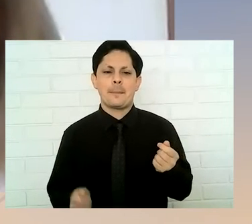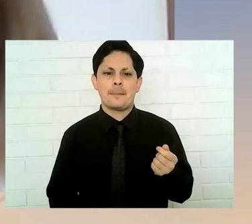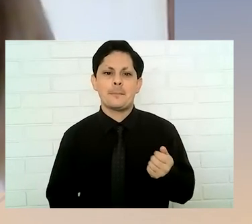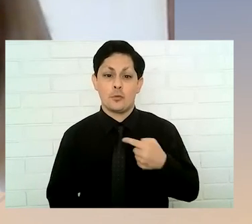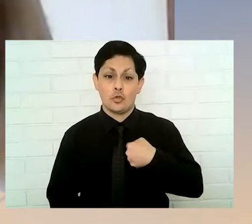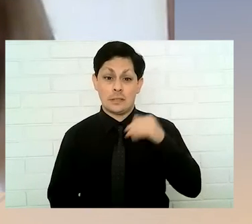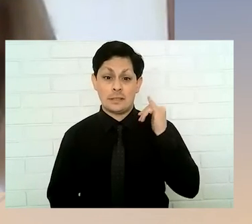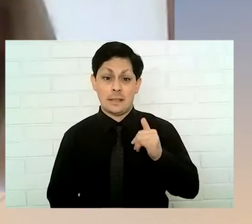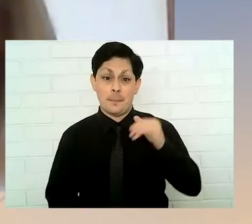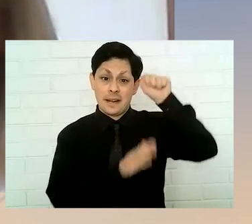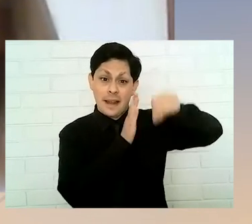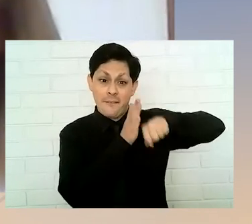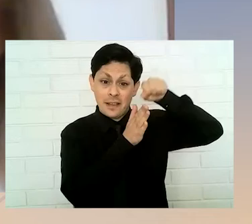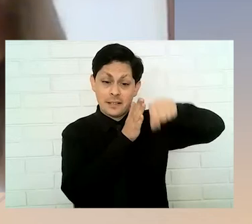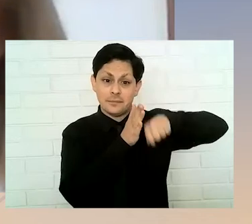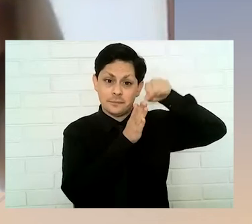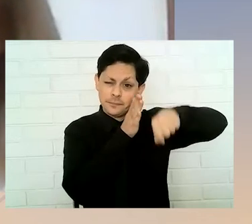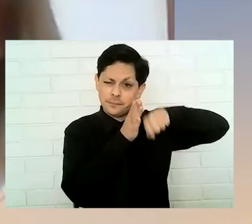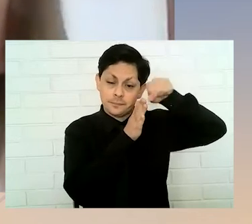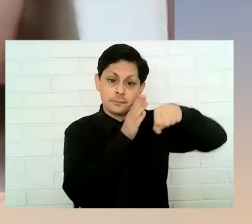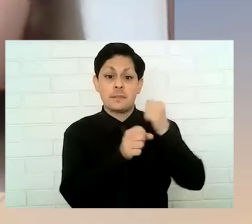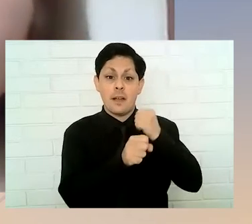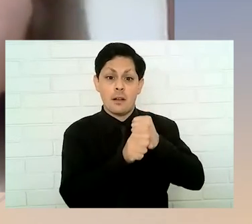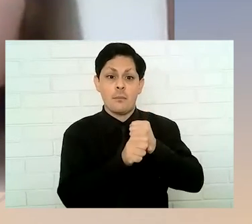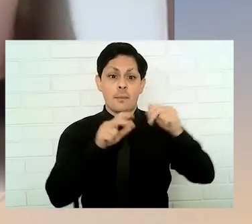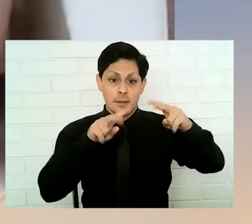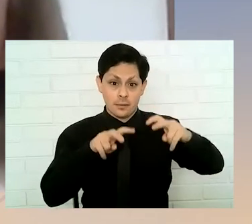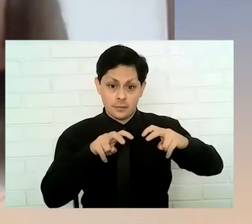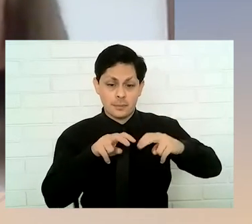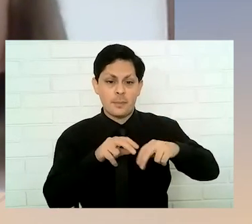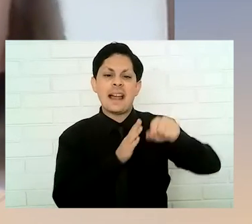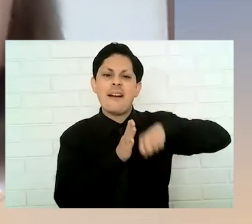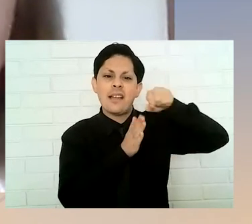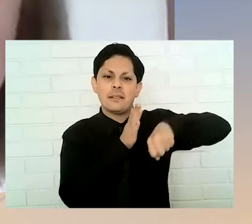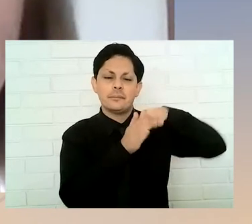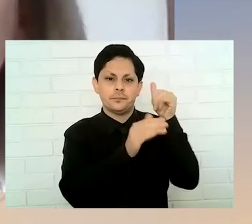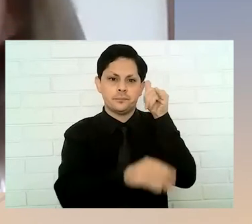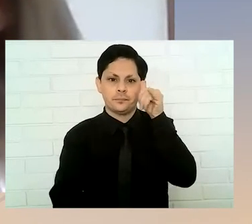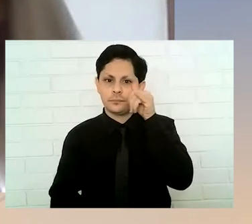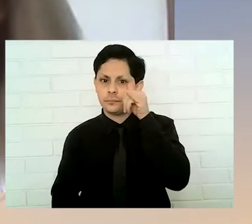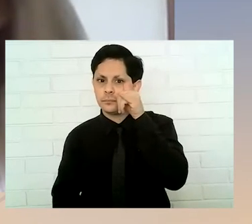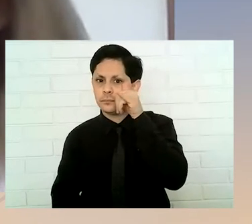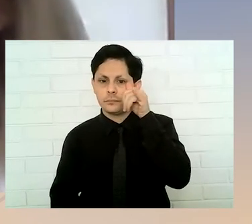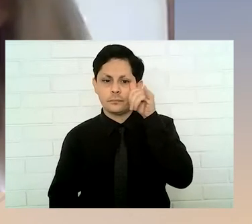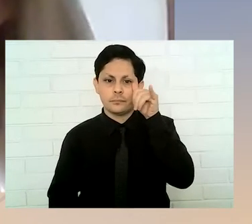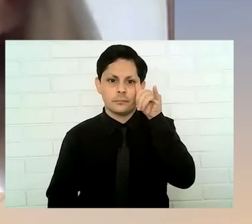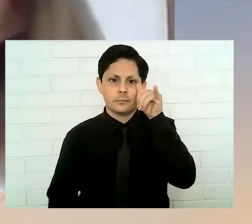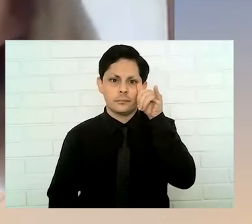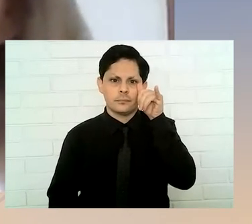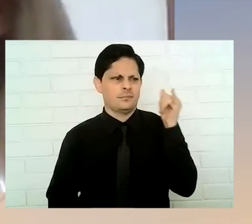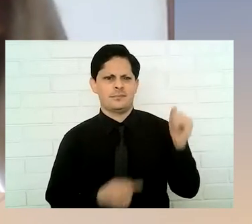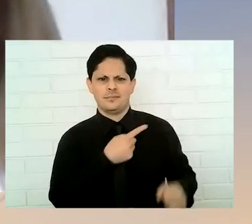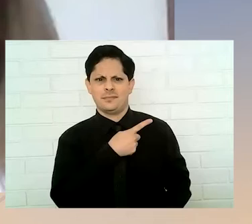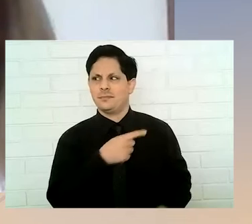porque siempre grabé mis trabajos de investigación, quien filmaba debe haber pensado que estaba bastante loco,